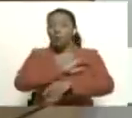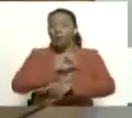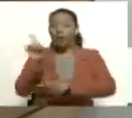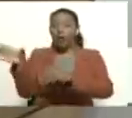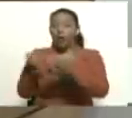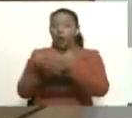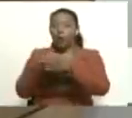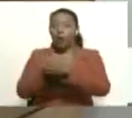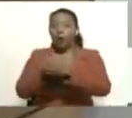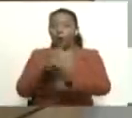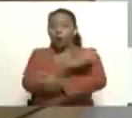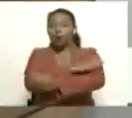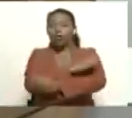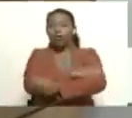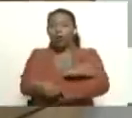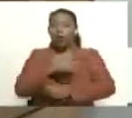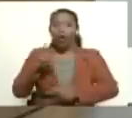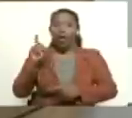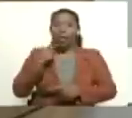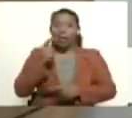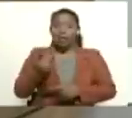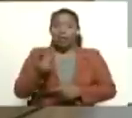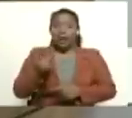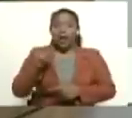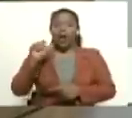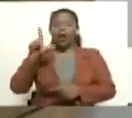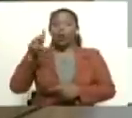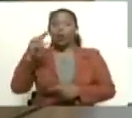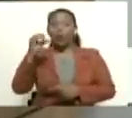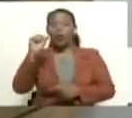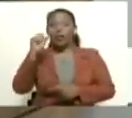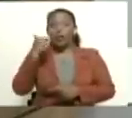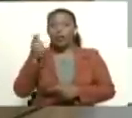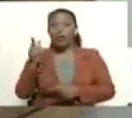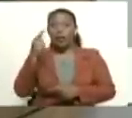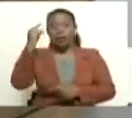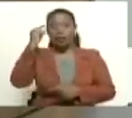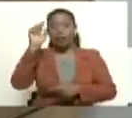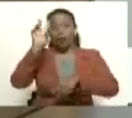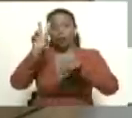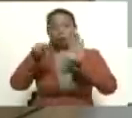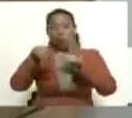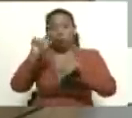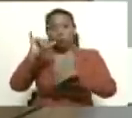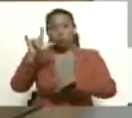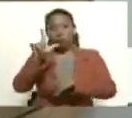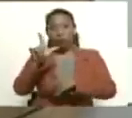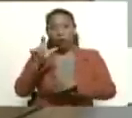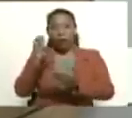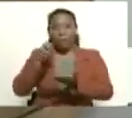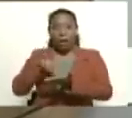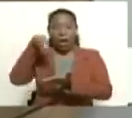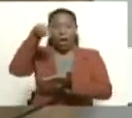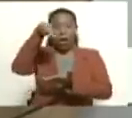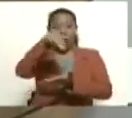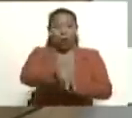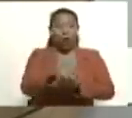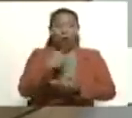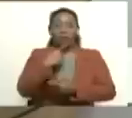Vicente León. Y Luis Vicente León dice, el día 12 de junio, saltando hacia adelante, como saltó